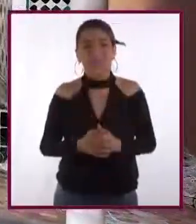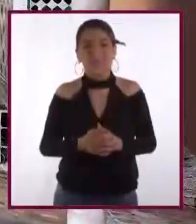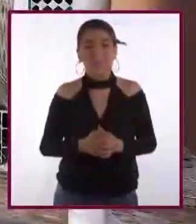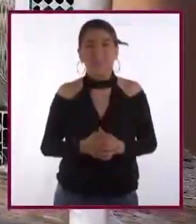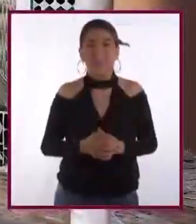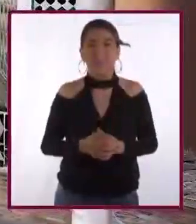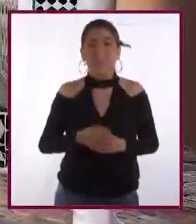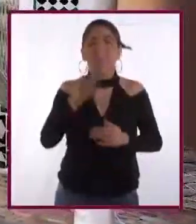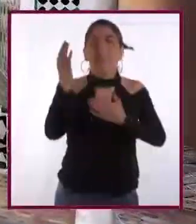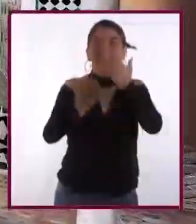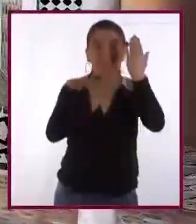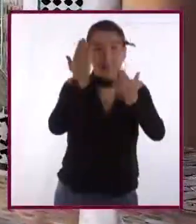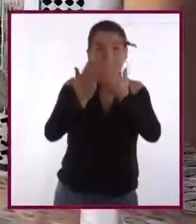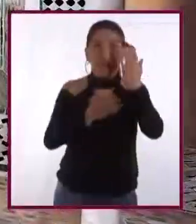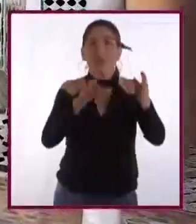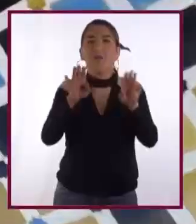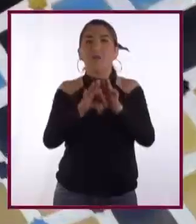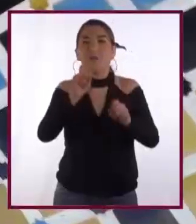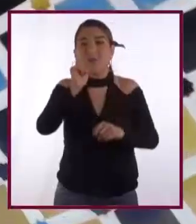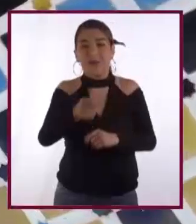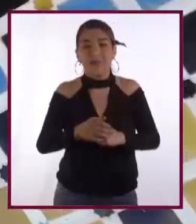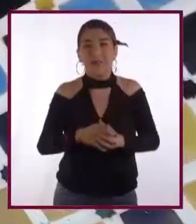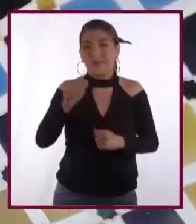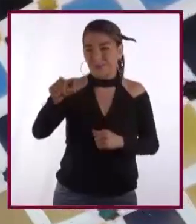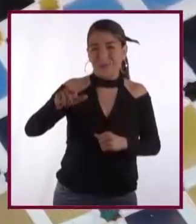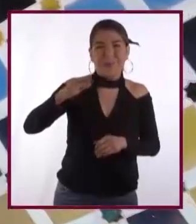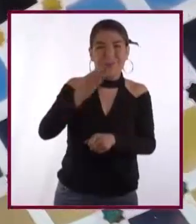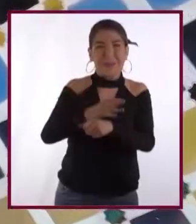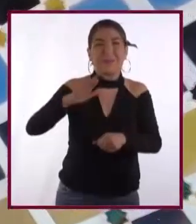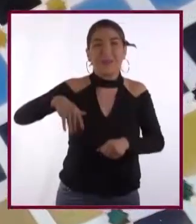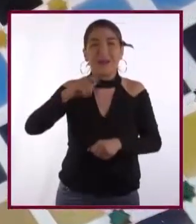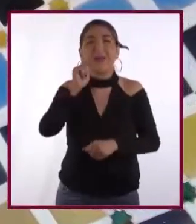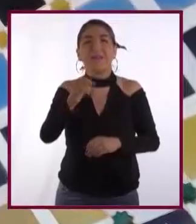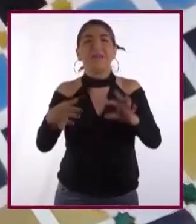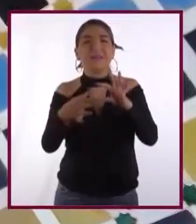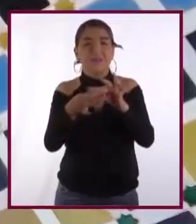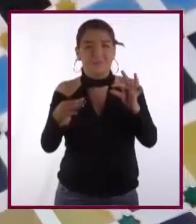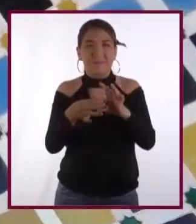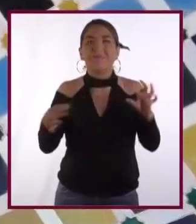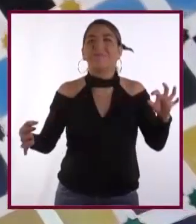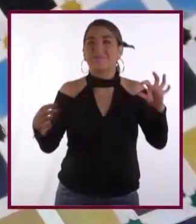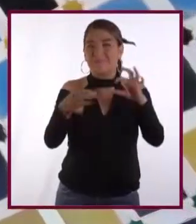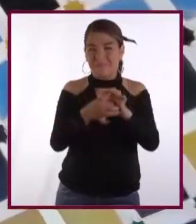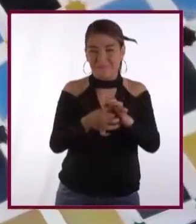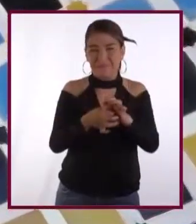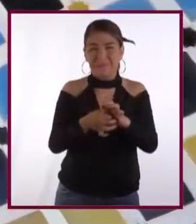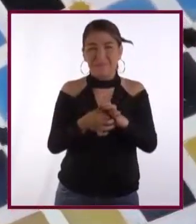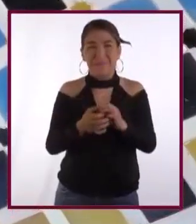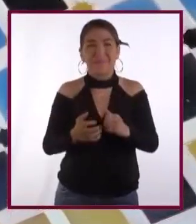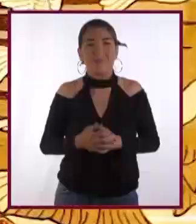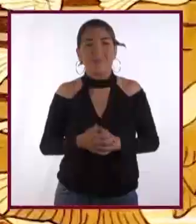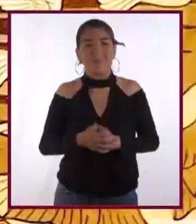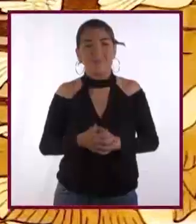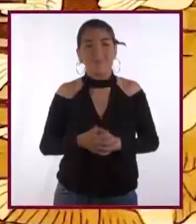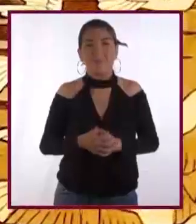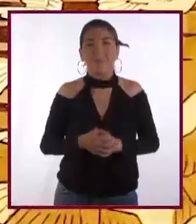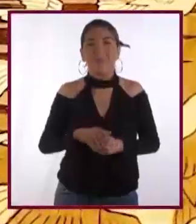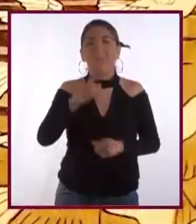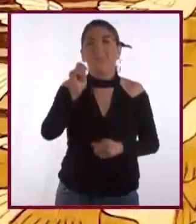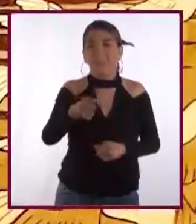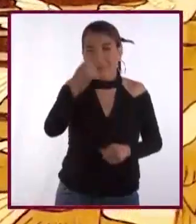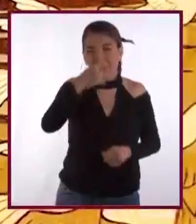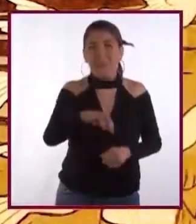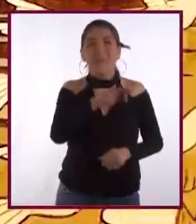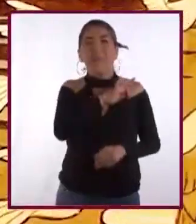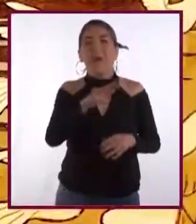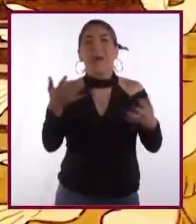pues la cristalografía y el estudio de las teselaciones, como lo decía hace un ratito, pues está muy relacionado, ¿no? Y eso es como